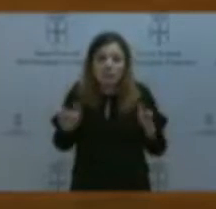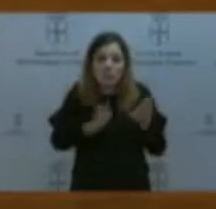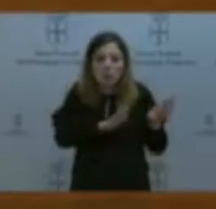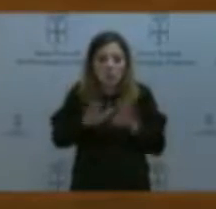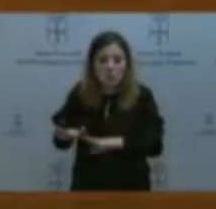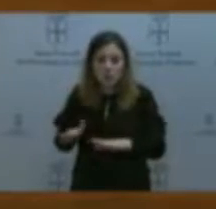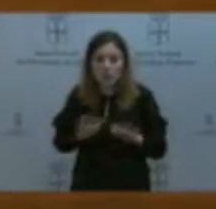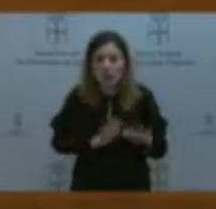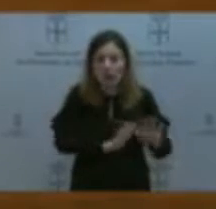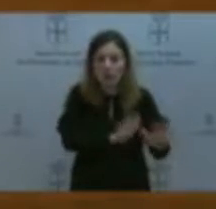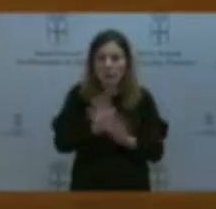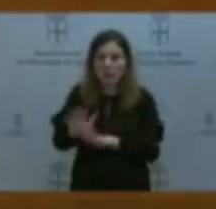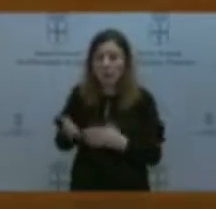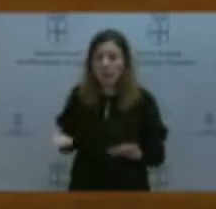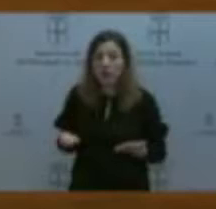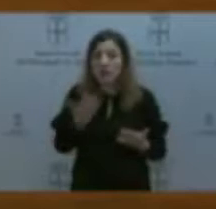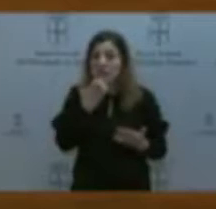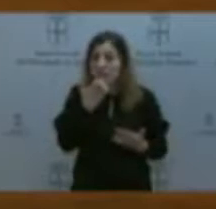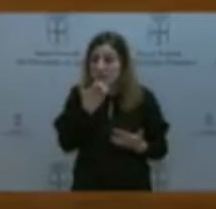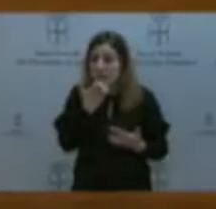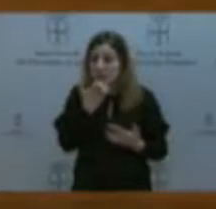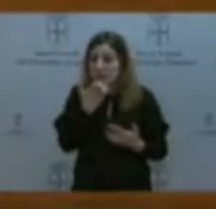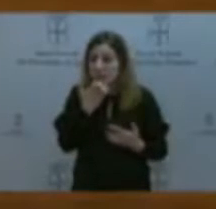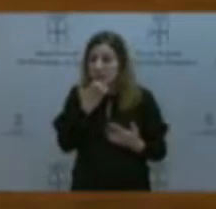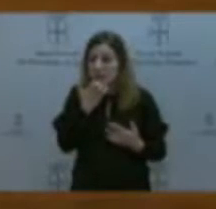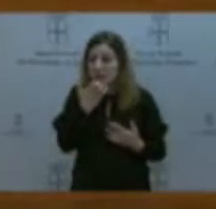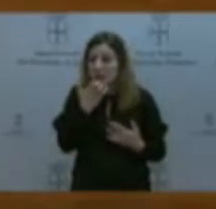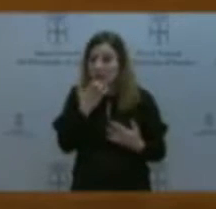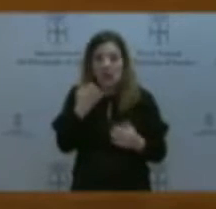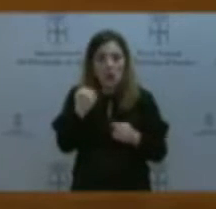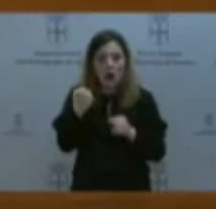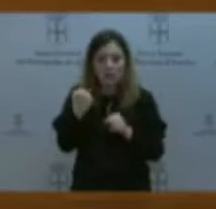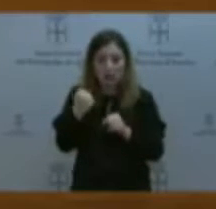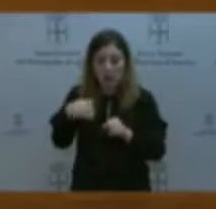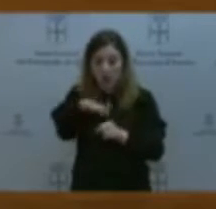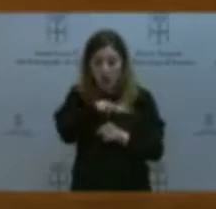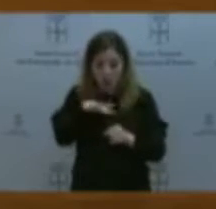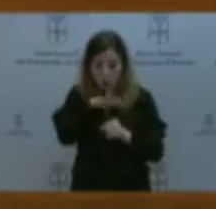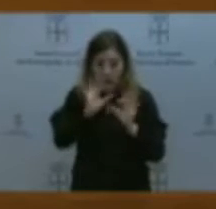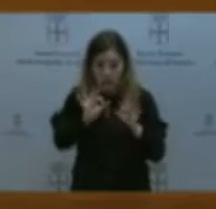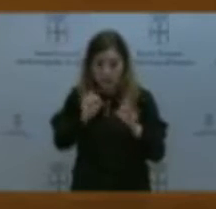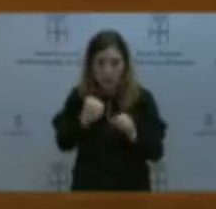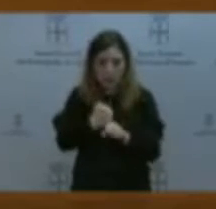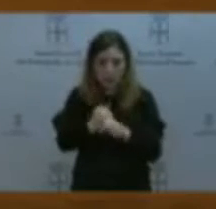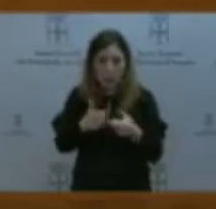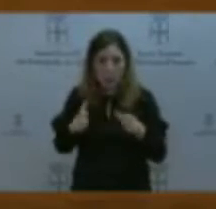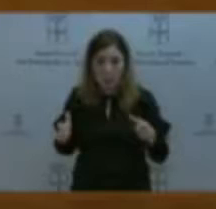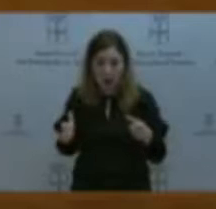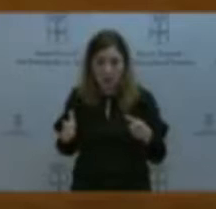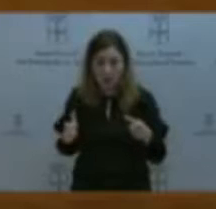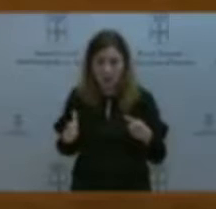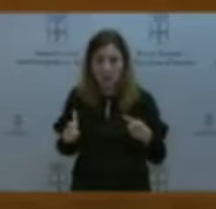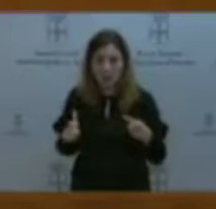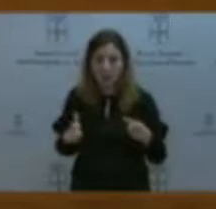acumulación de la actividad económica en estas zonas condicionadas por un mayor dinamismo económico, el resto de las